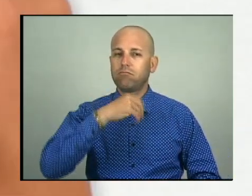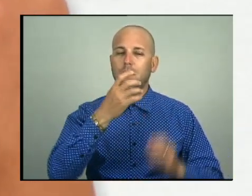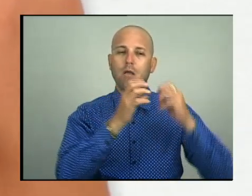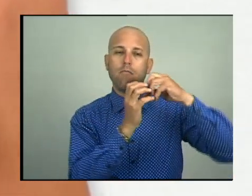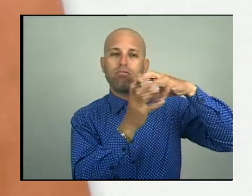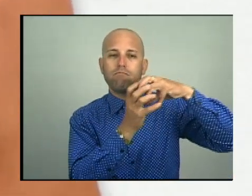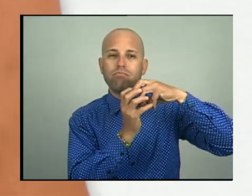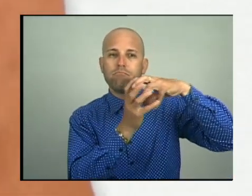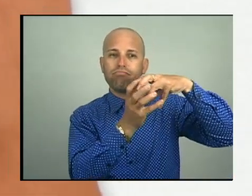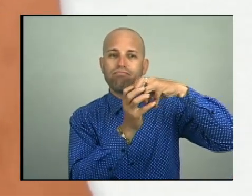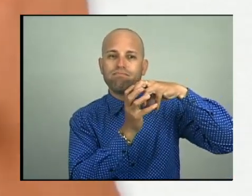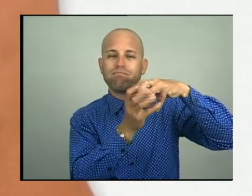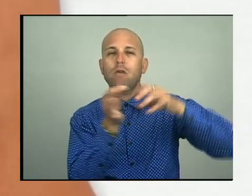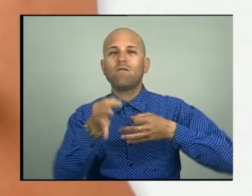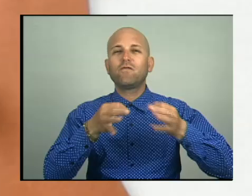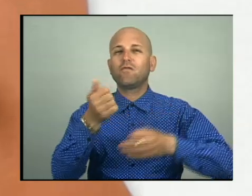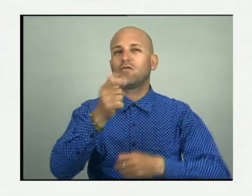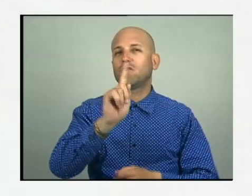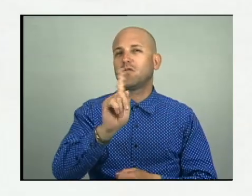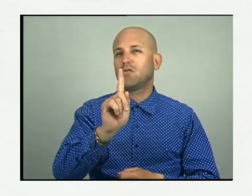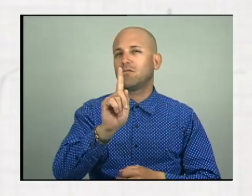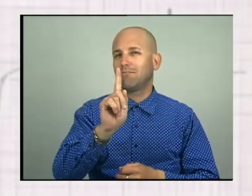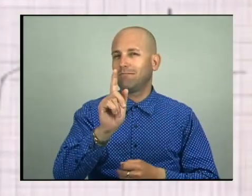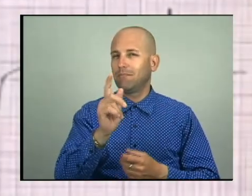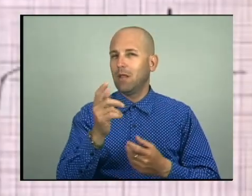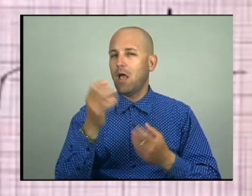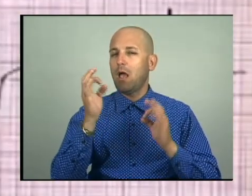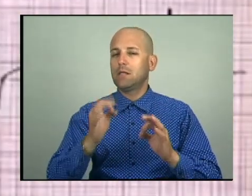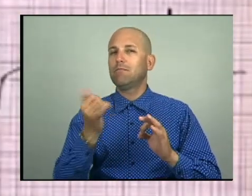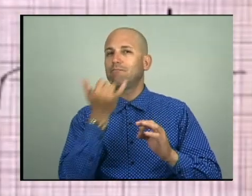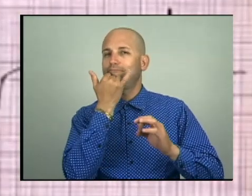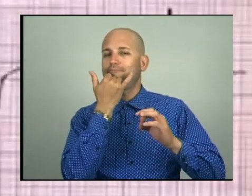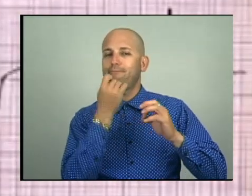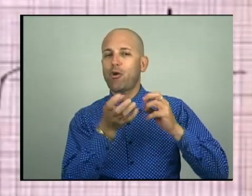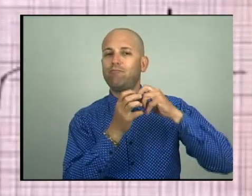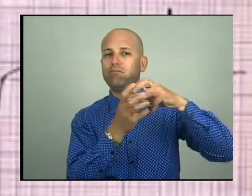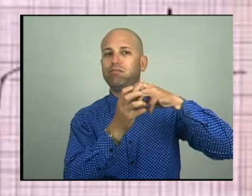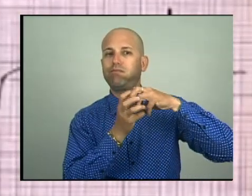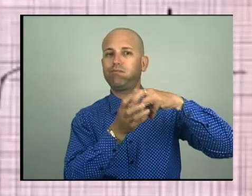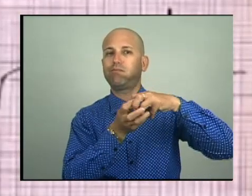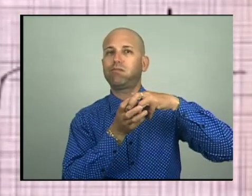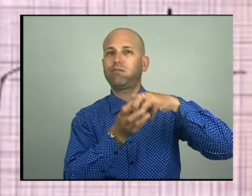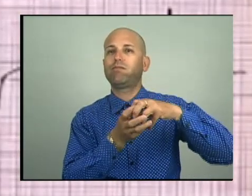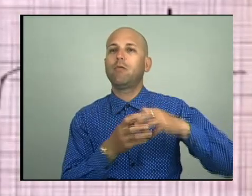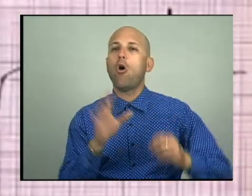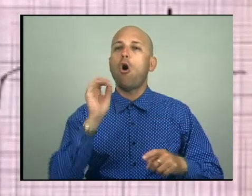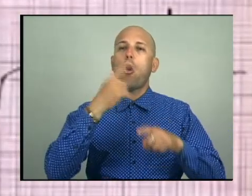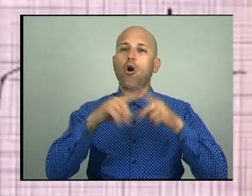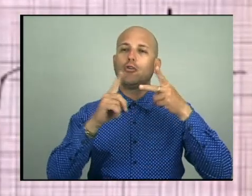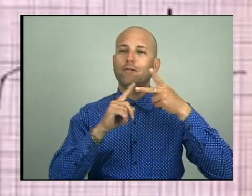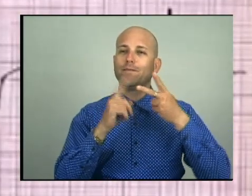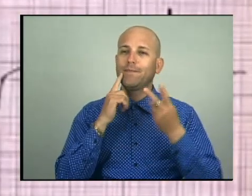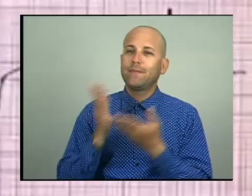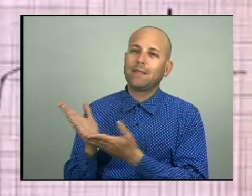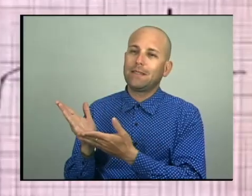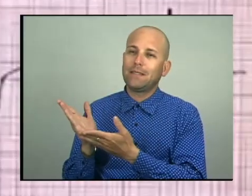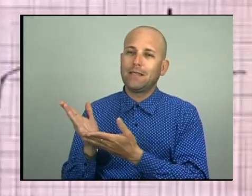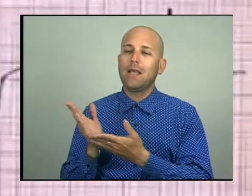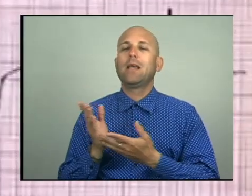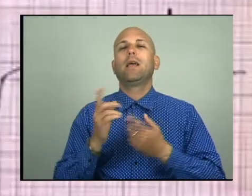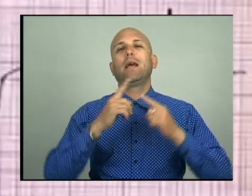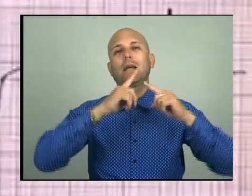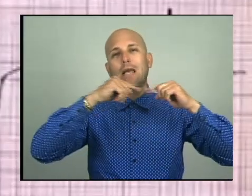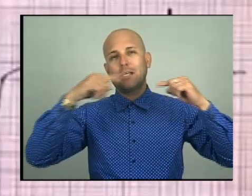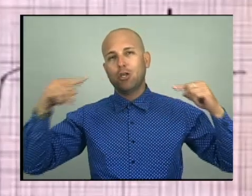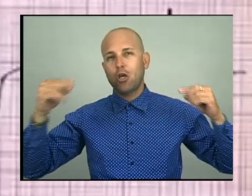estructura y cómo está o no funcionando con ese defecto. El ecocardiograma también sirve para ayudar al médico a